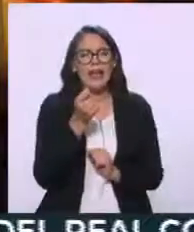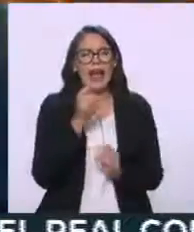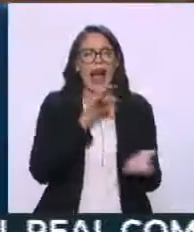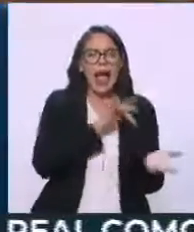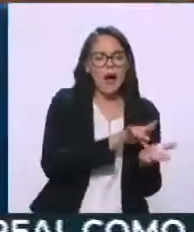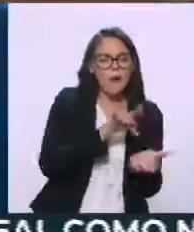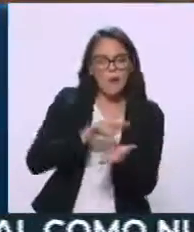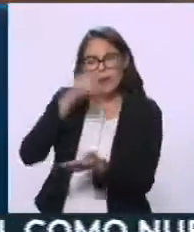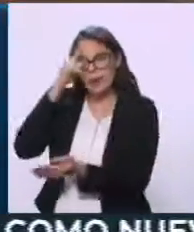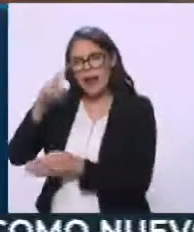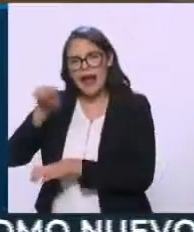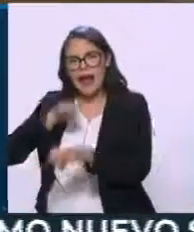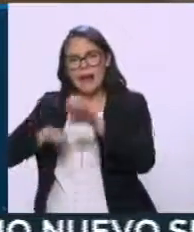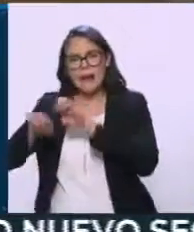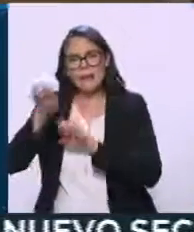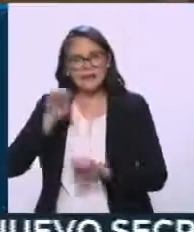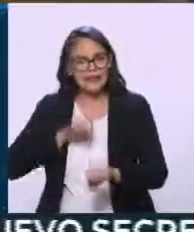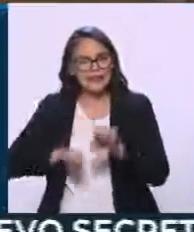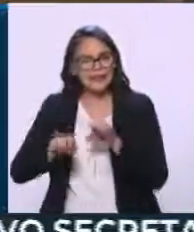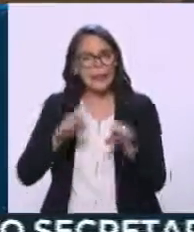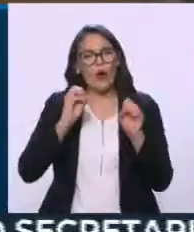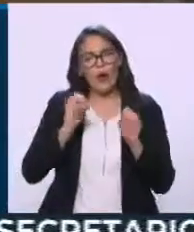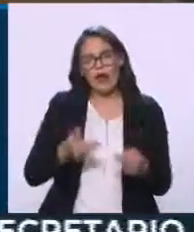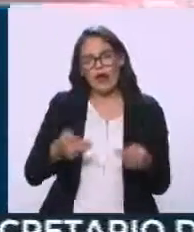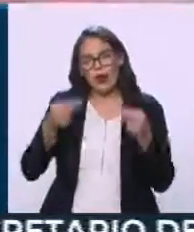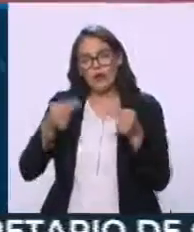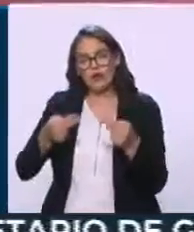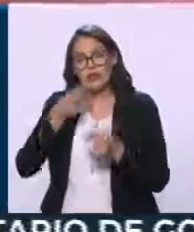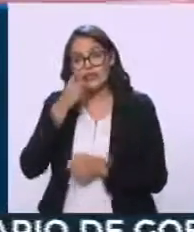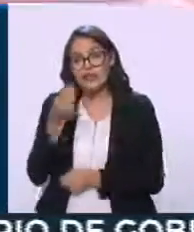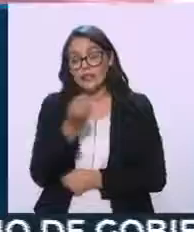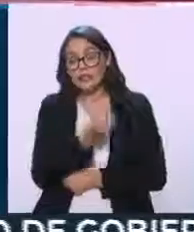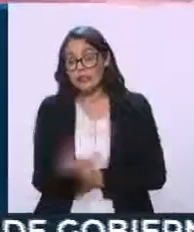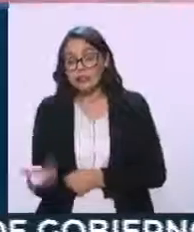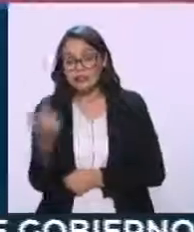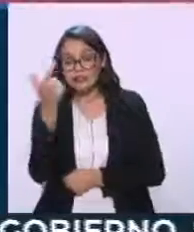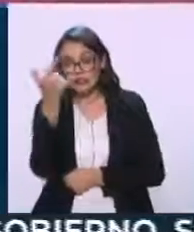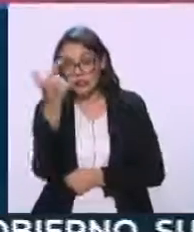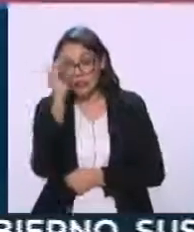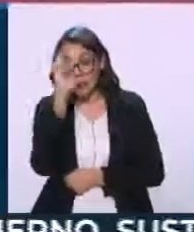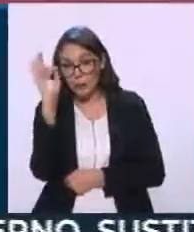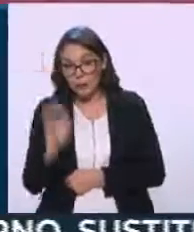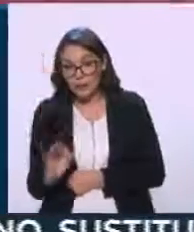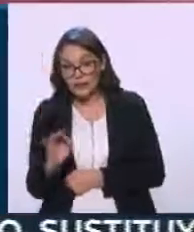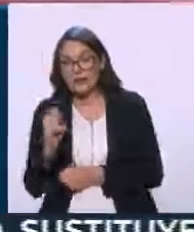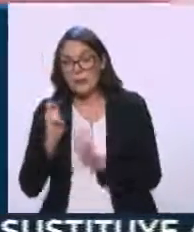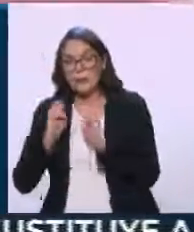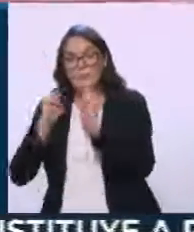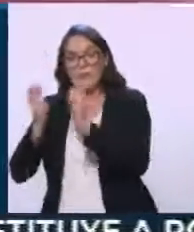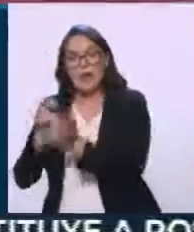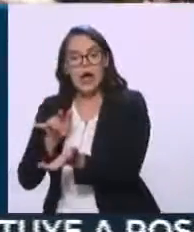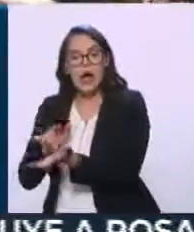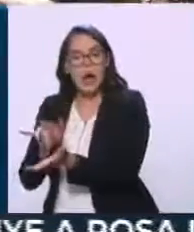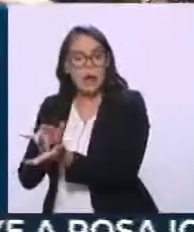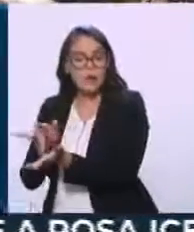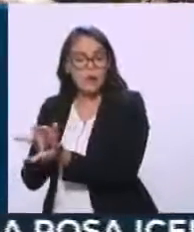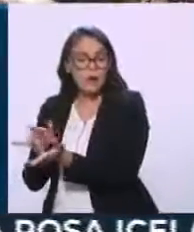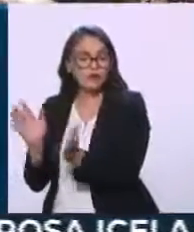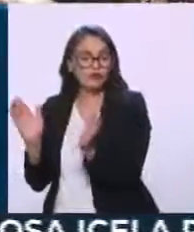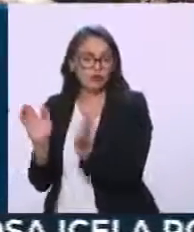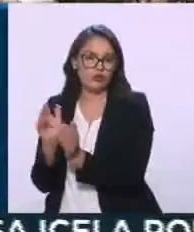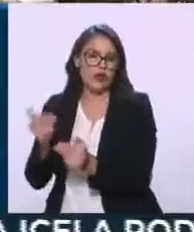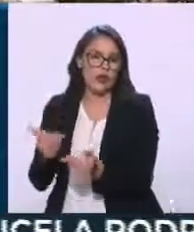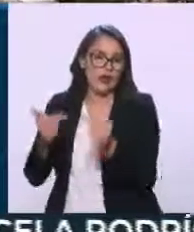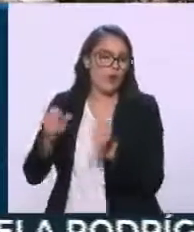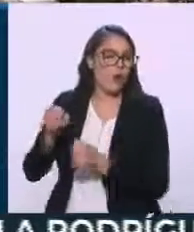INEGI reportaba, bueno, que solamente el 7% de las empresas recibieron apoyo, principalmente micro, y de